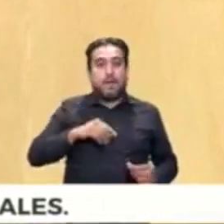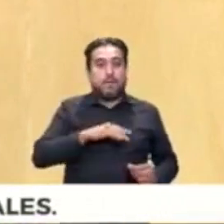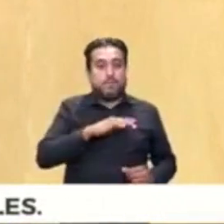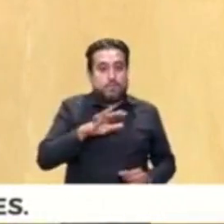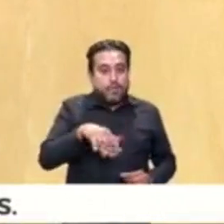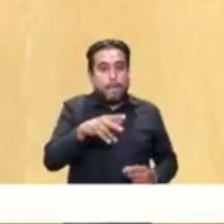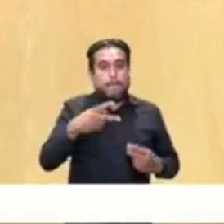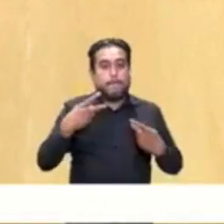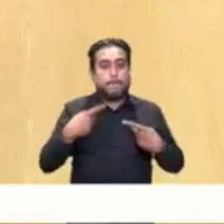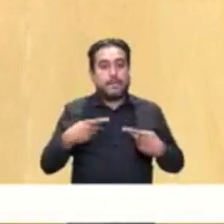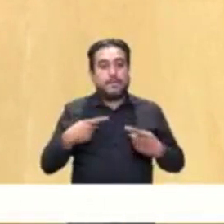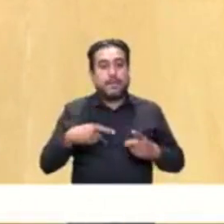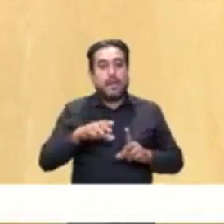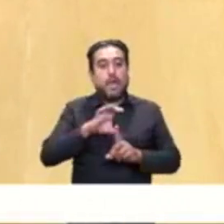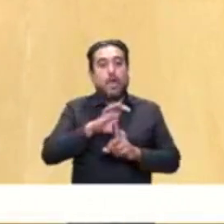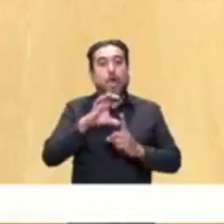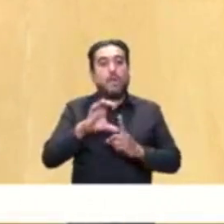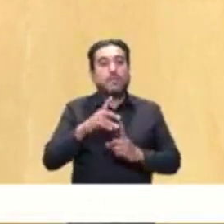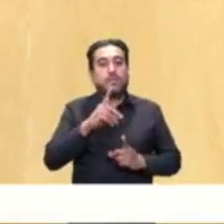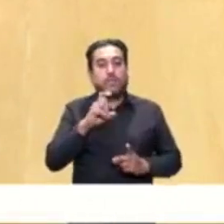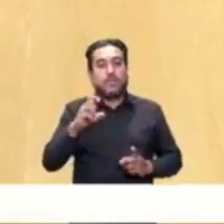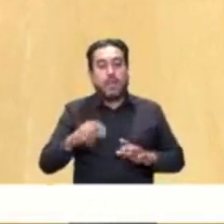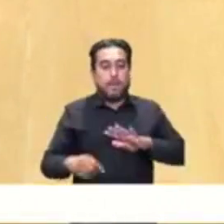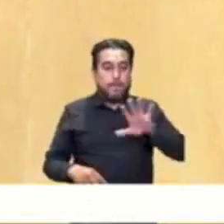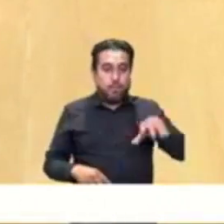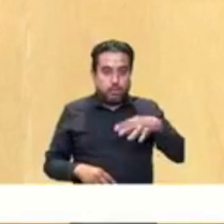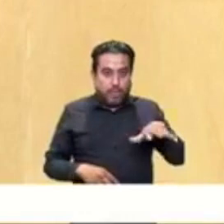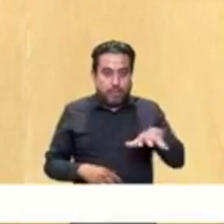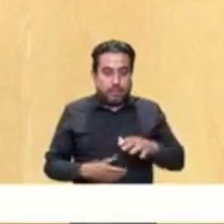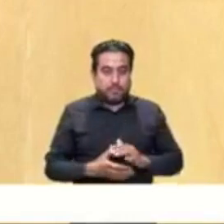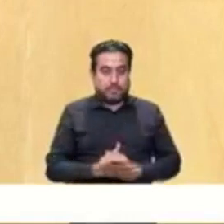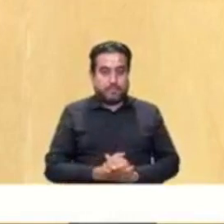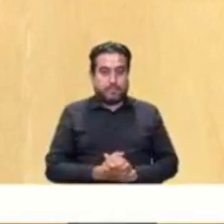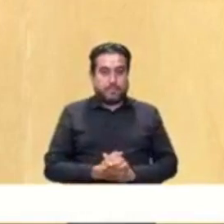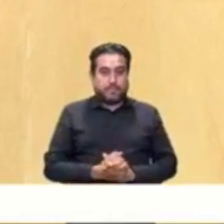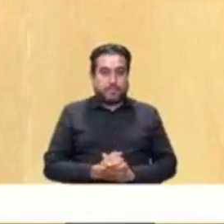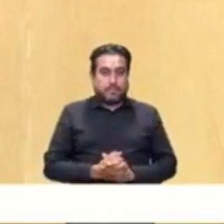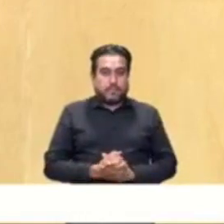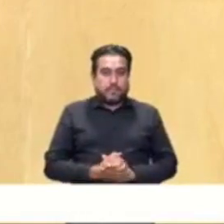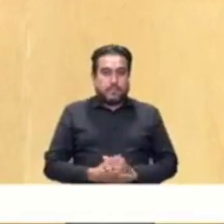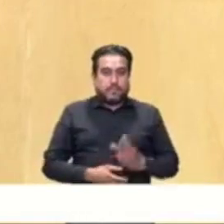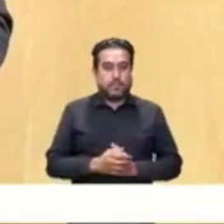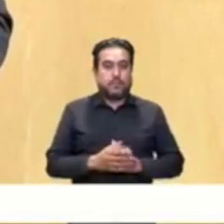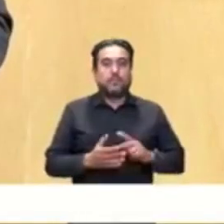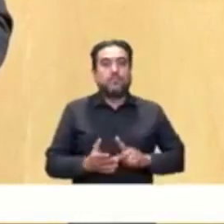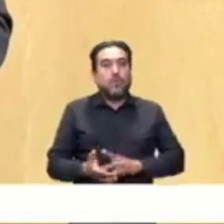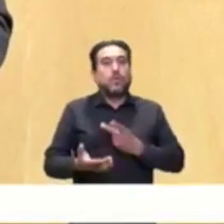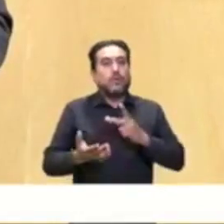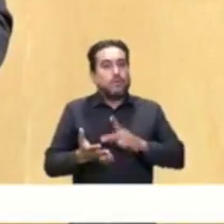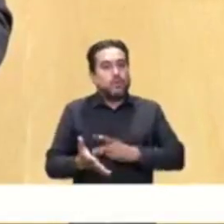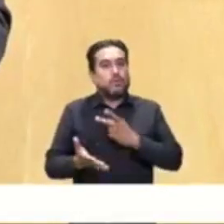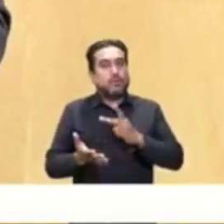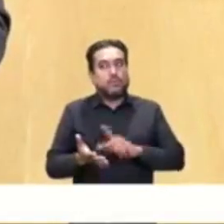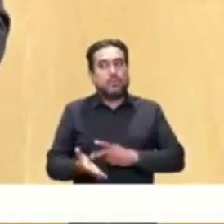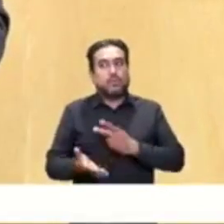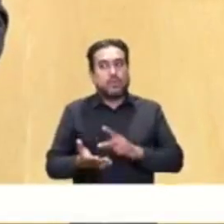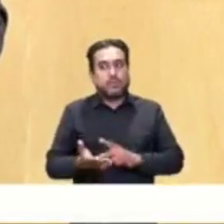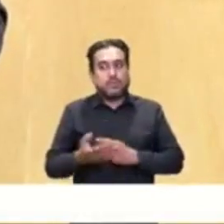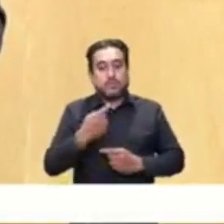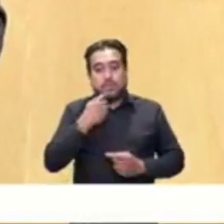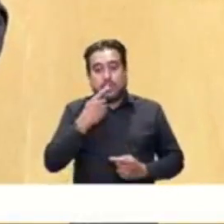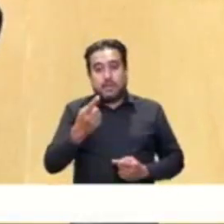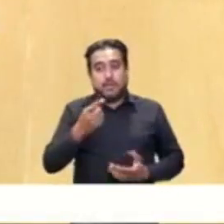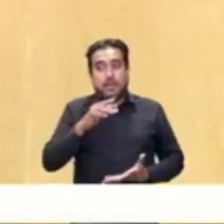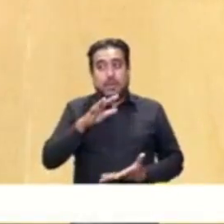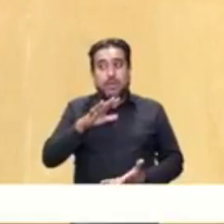de la Comisión Nacional de búsqueda de esta manera entre 2020 y al continuar Millán